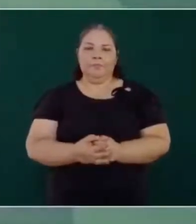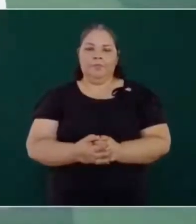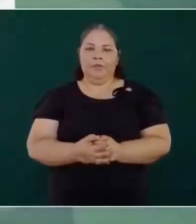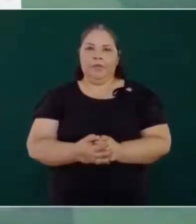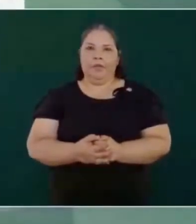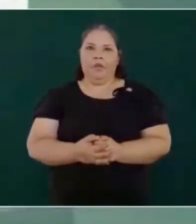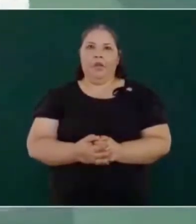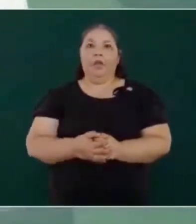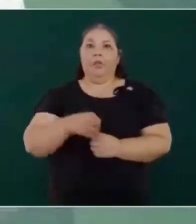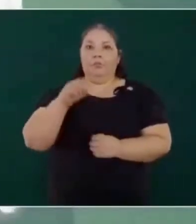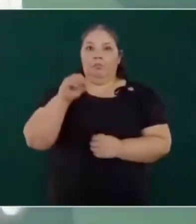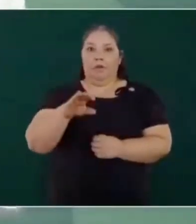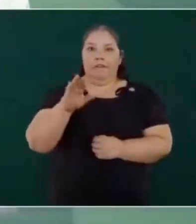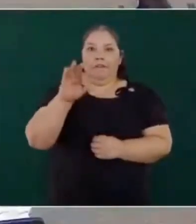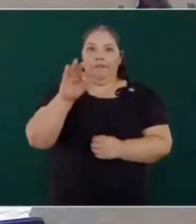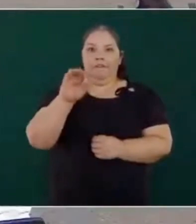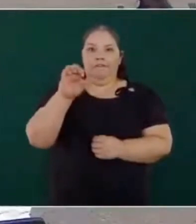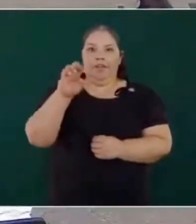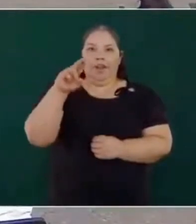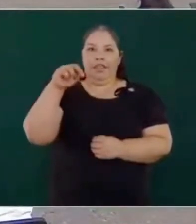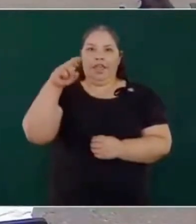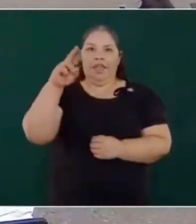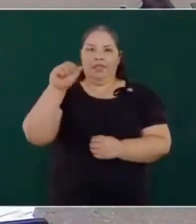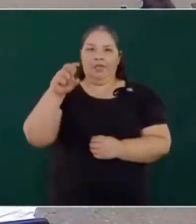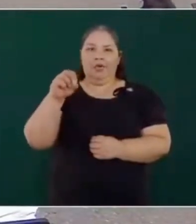hasta Fernando Gutiérrez Barrios.